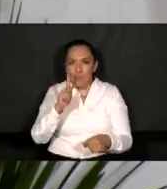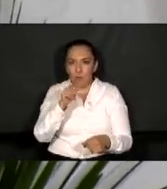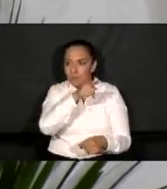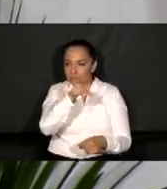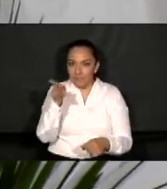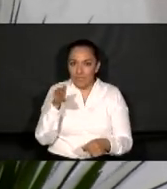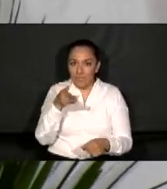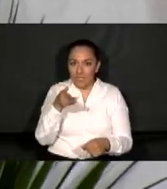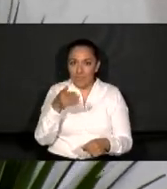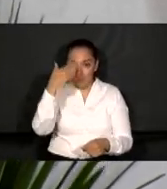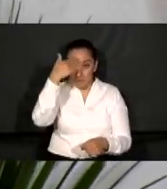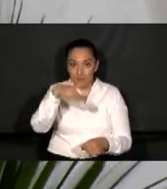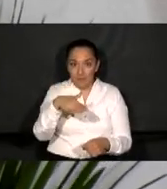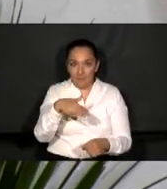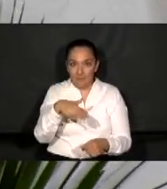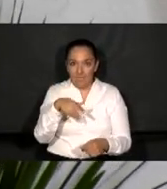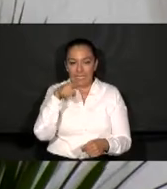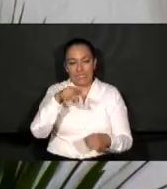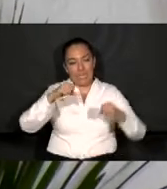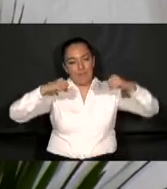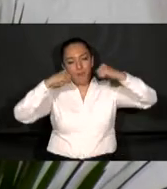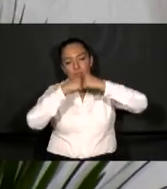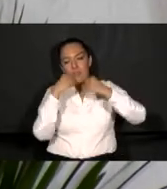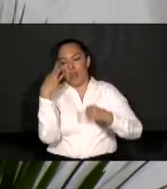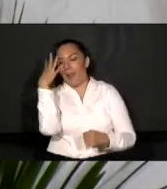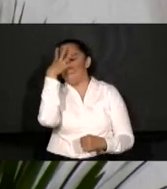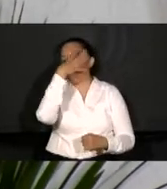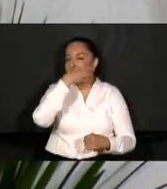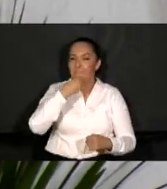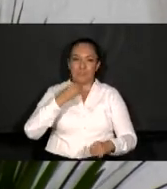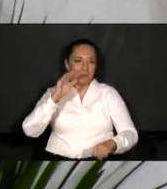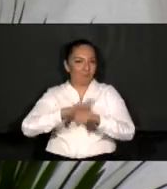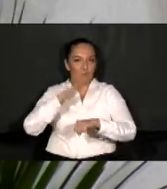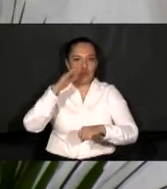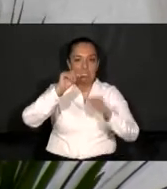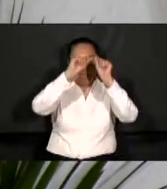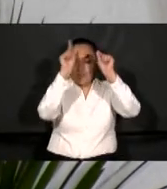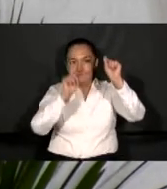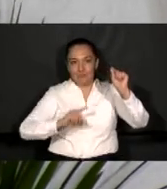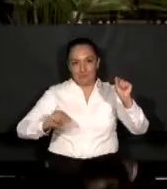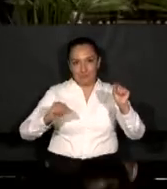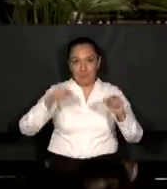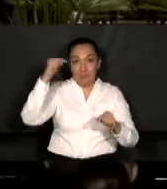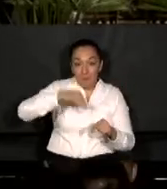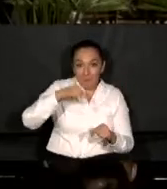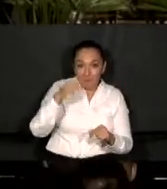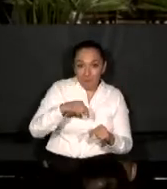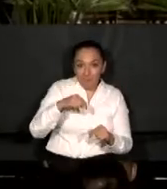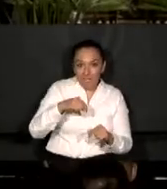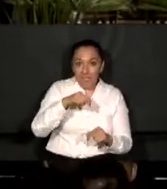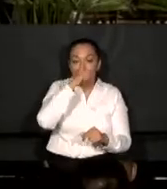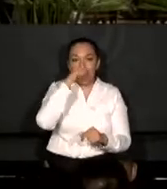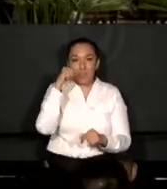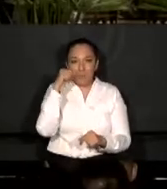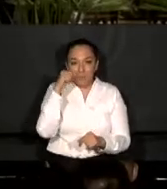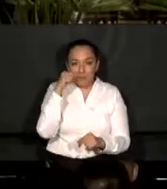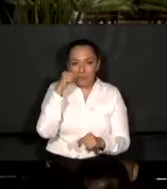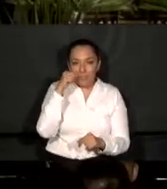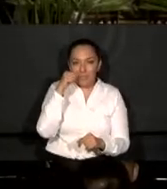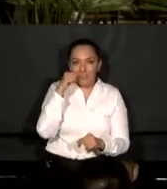se la gana nadie. Es la más bonita del país. Y aquí, justamente, en Ciudad